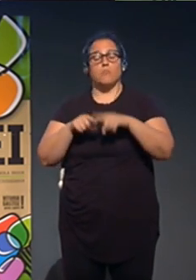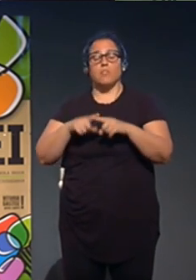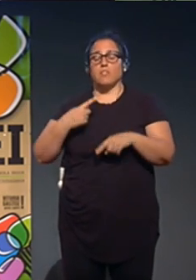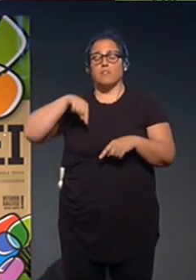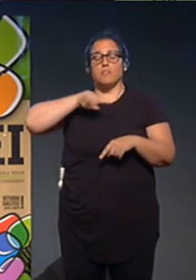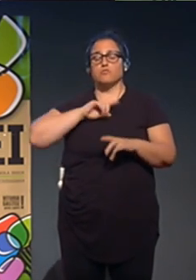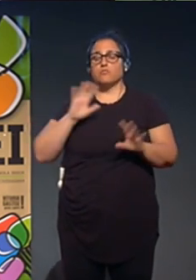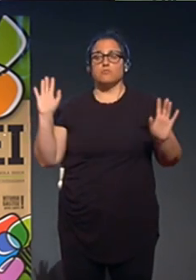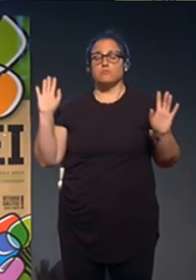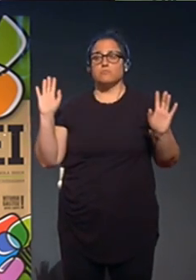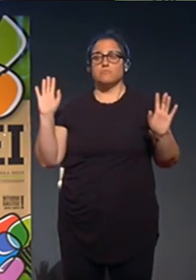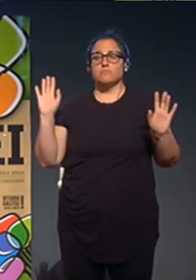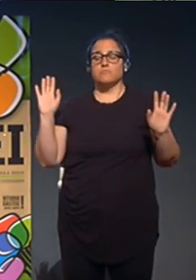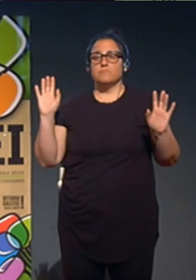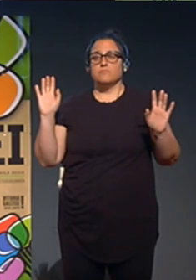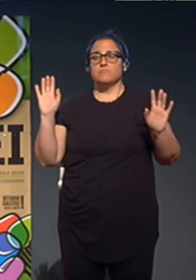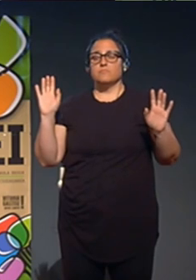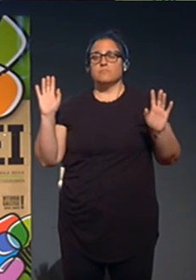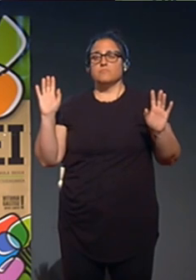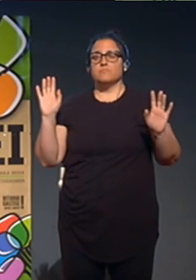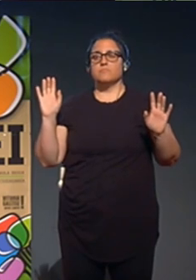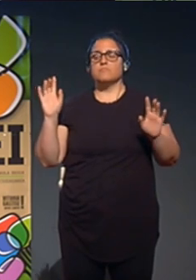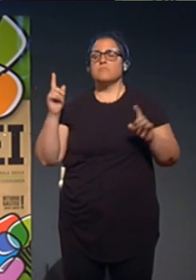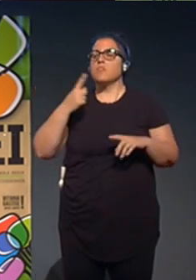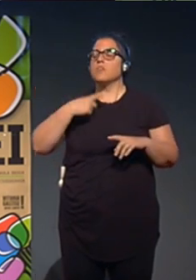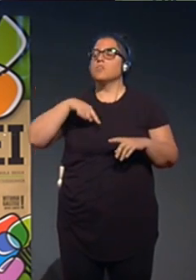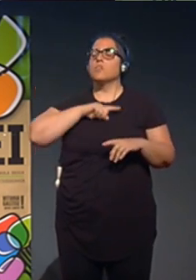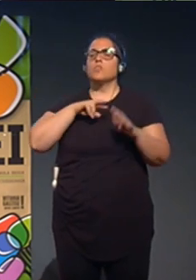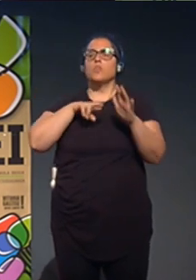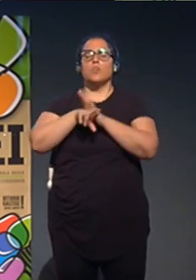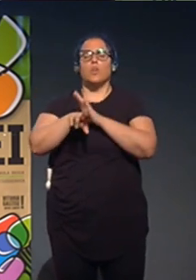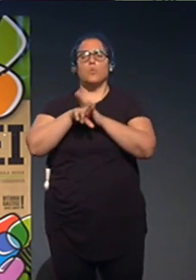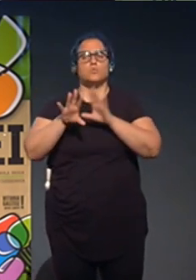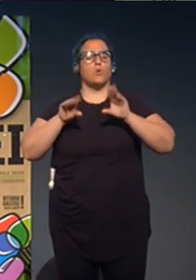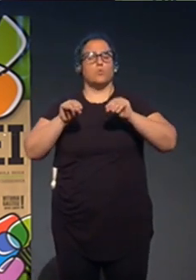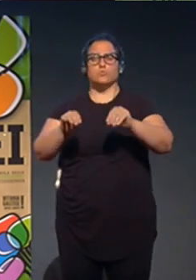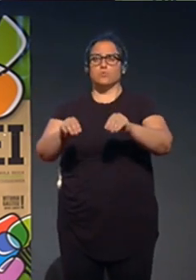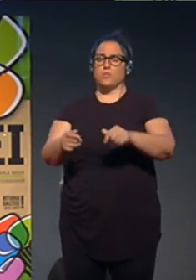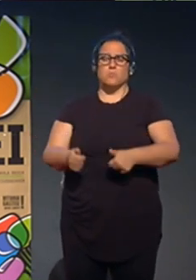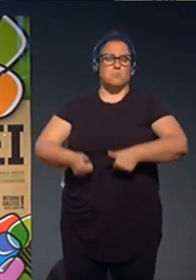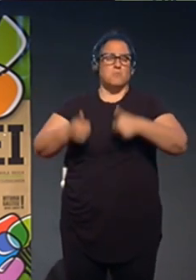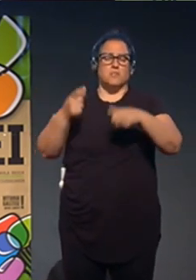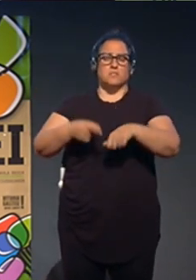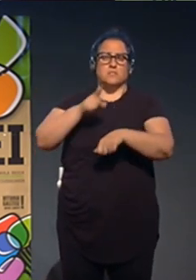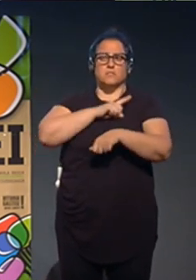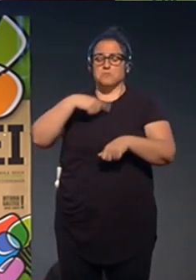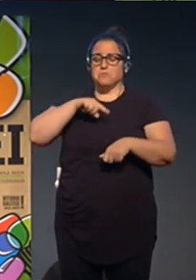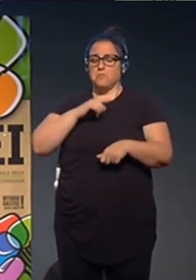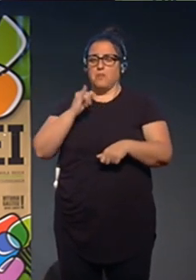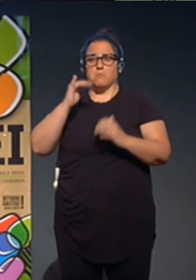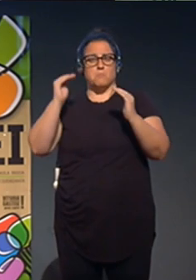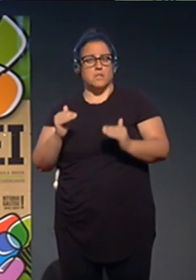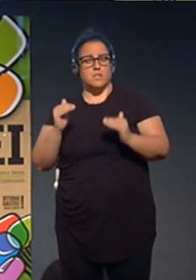eh Ah estamos usando muchos más recursos de los que tenemos no cabe ninguna duda yo veo siempre como un ejemplo